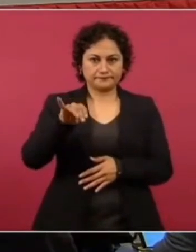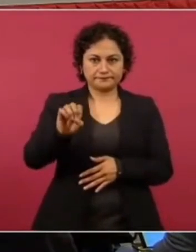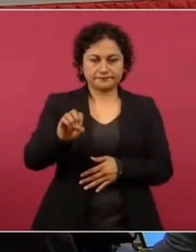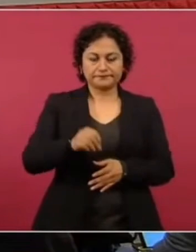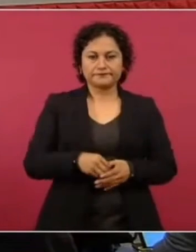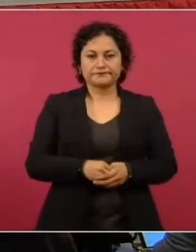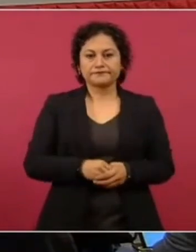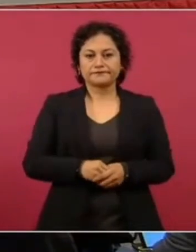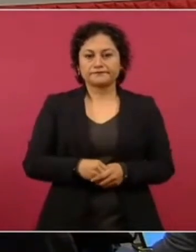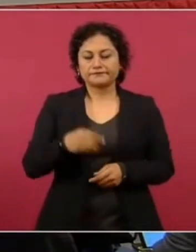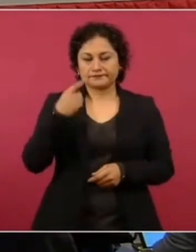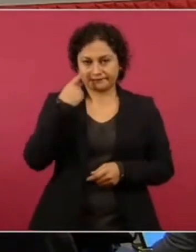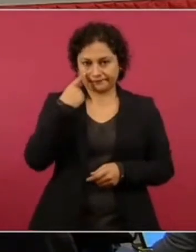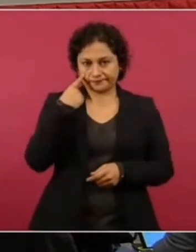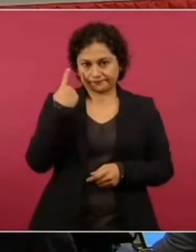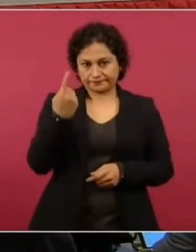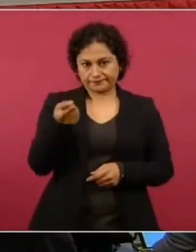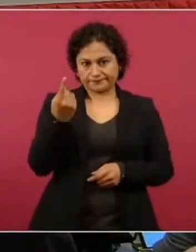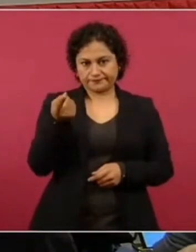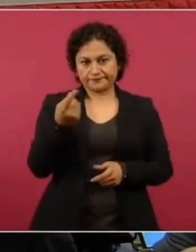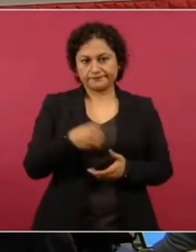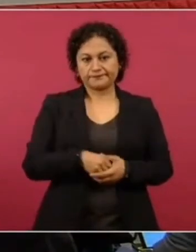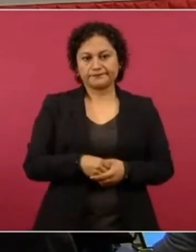miren, la primera.